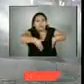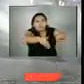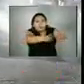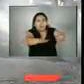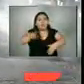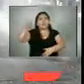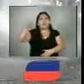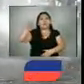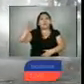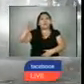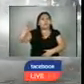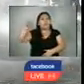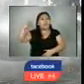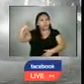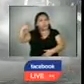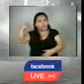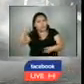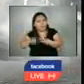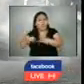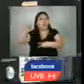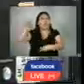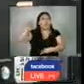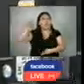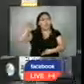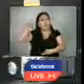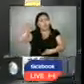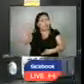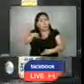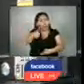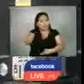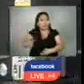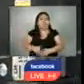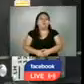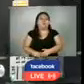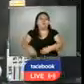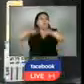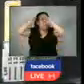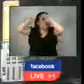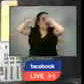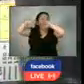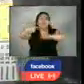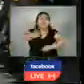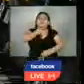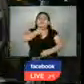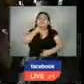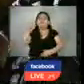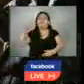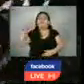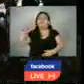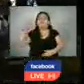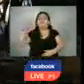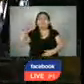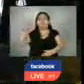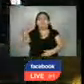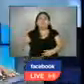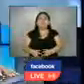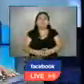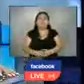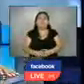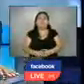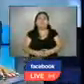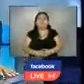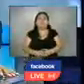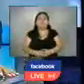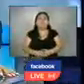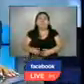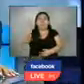calle Tutunichapa, Colonia El Roble, entre otros. Con imágenes e informe de Marcela Rivera.